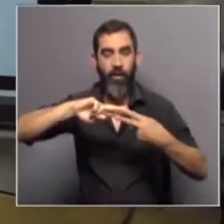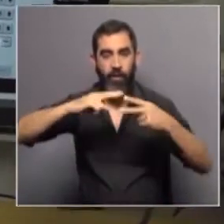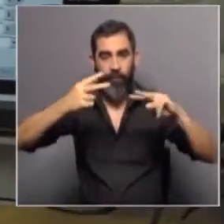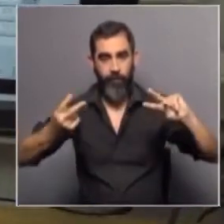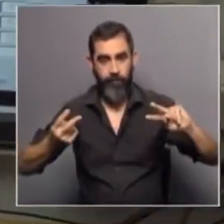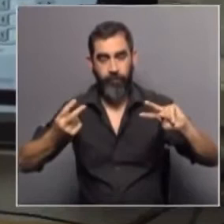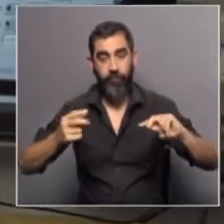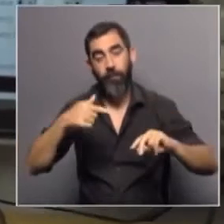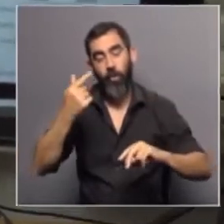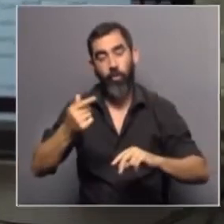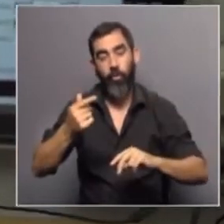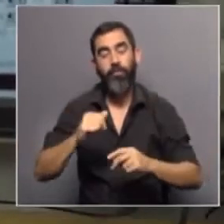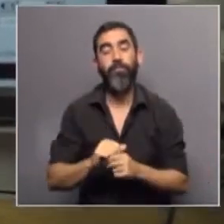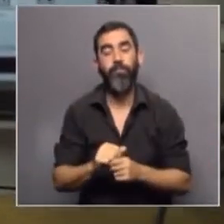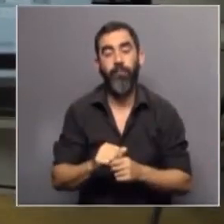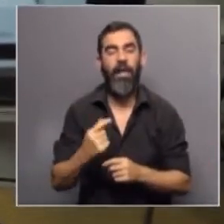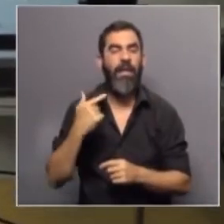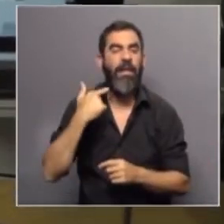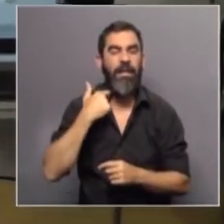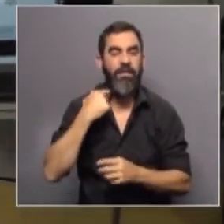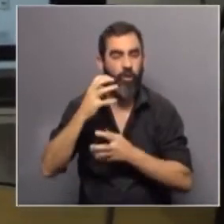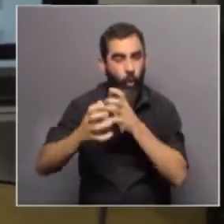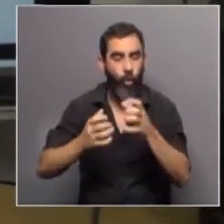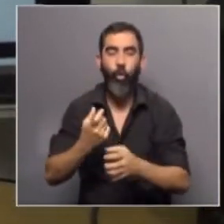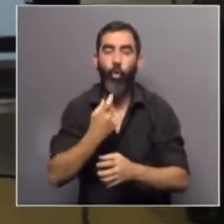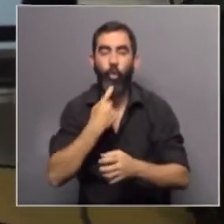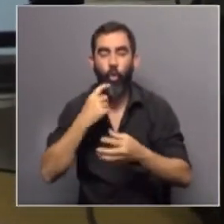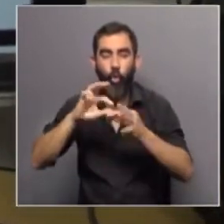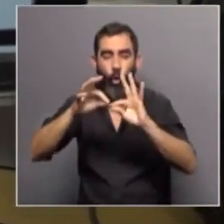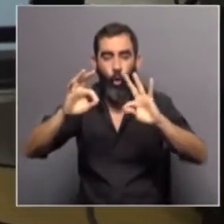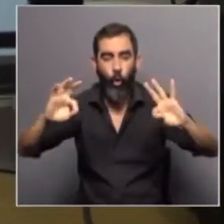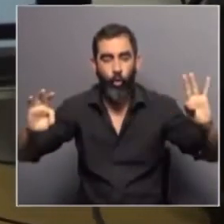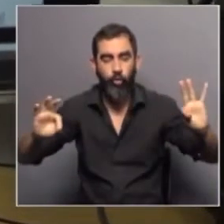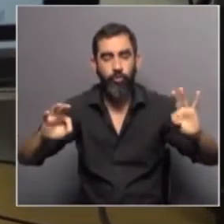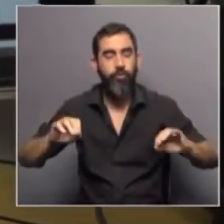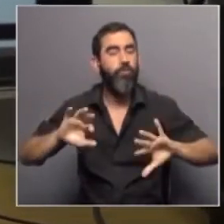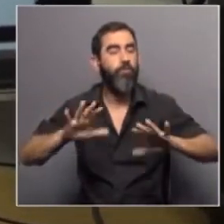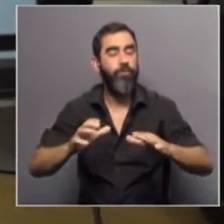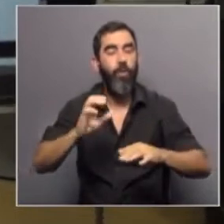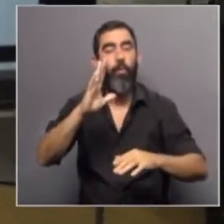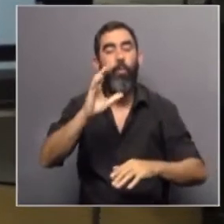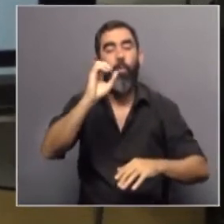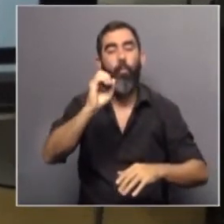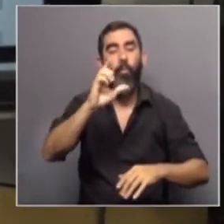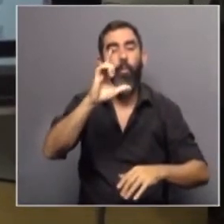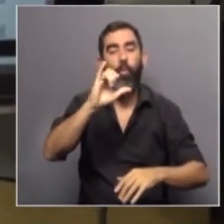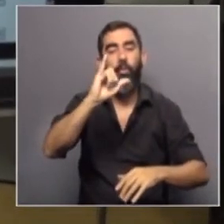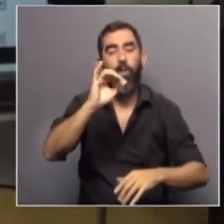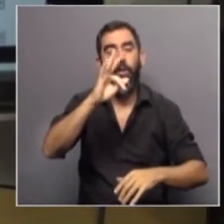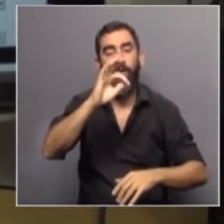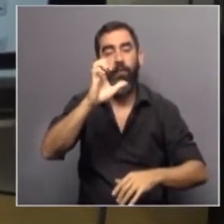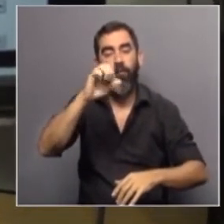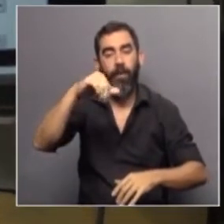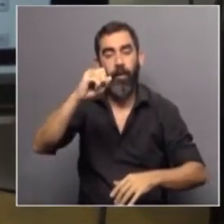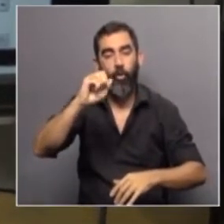están viendo en varillas grises y rojas son los polifenoles contenidos en los